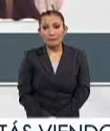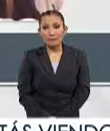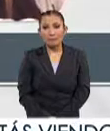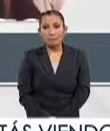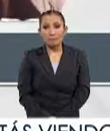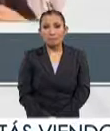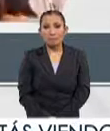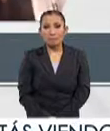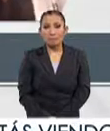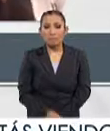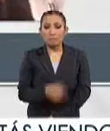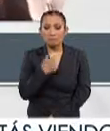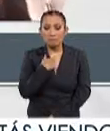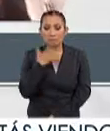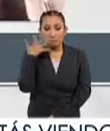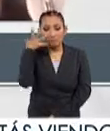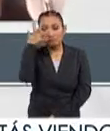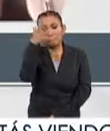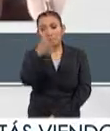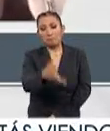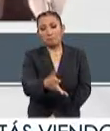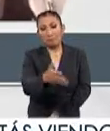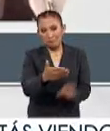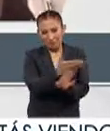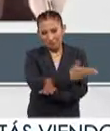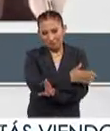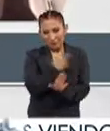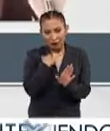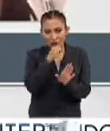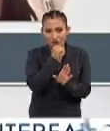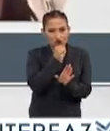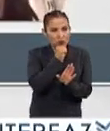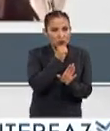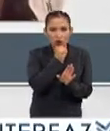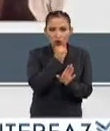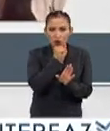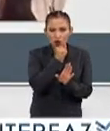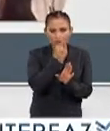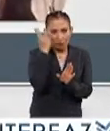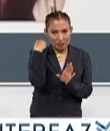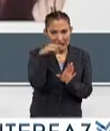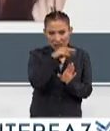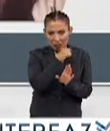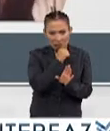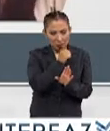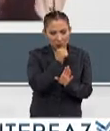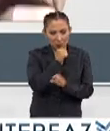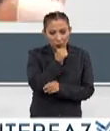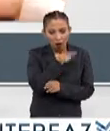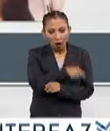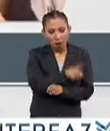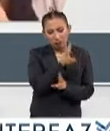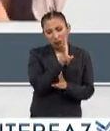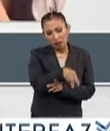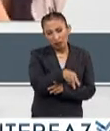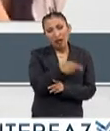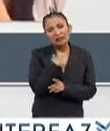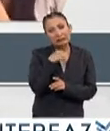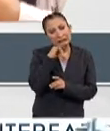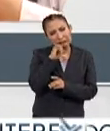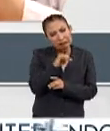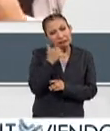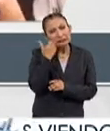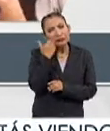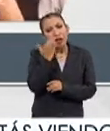Bueno, pues mis perspectivas anteriormente a esta gran experiencia, en cierta forma sí